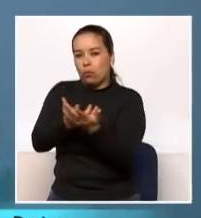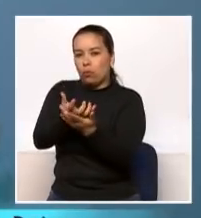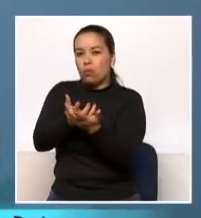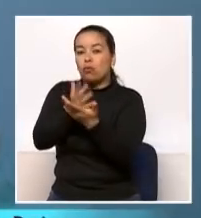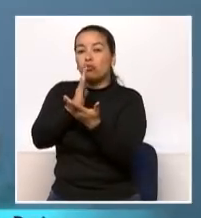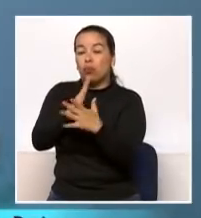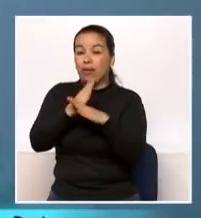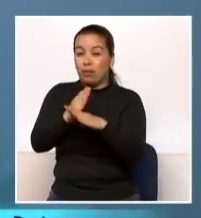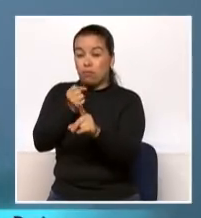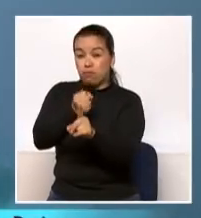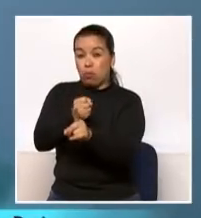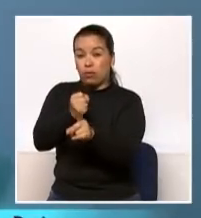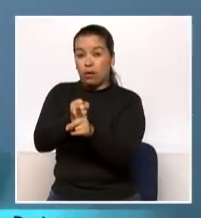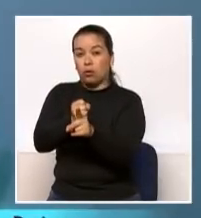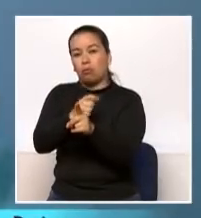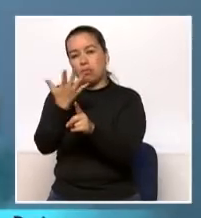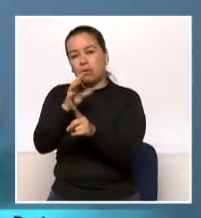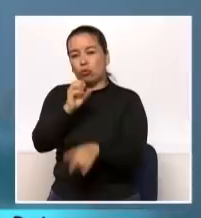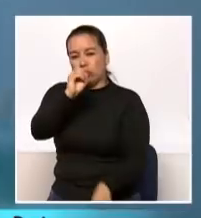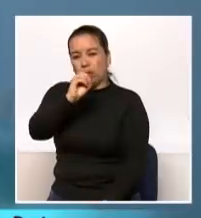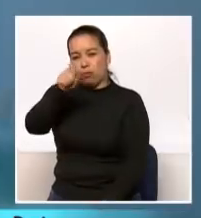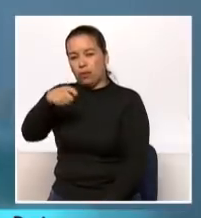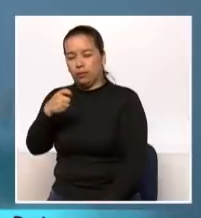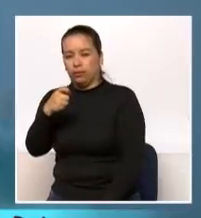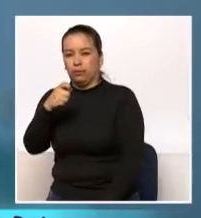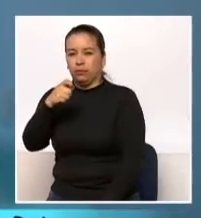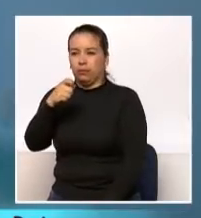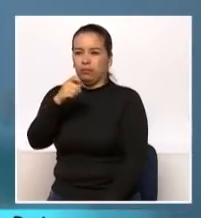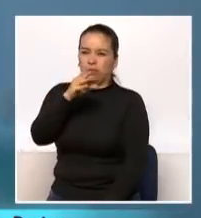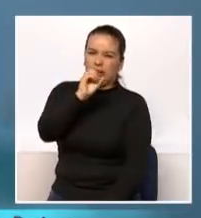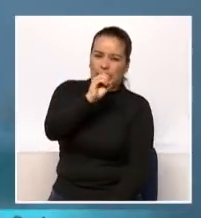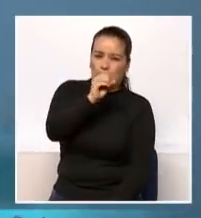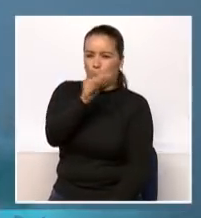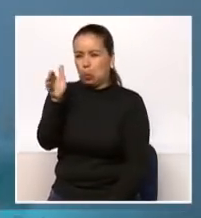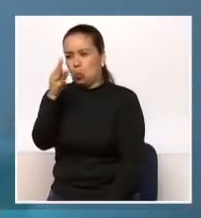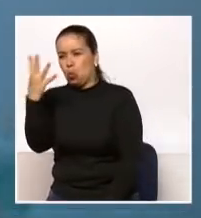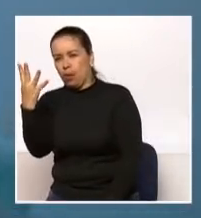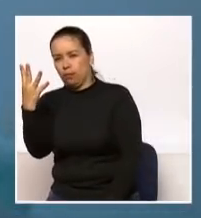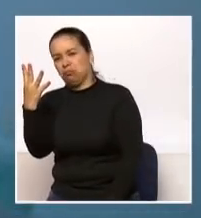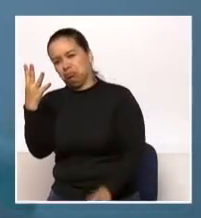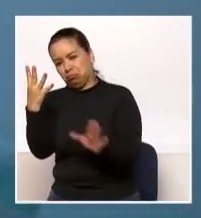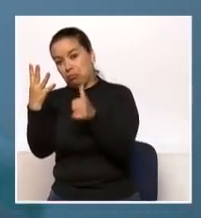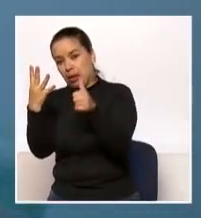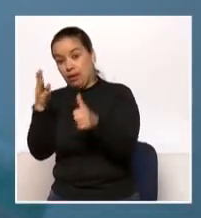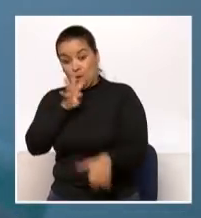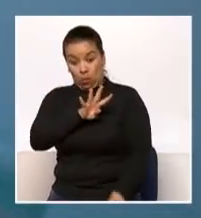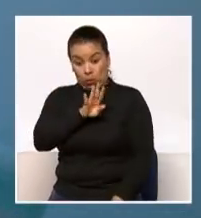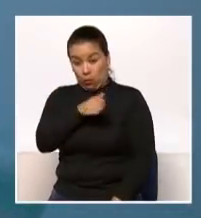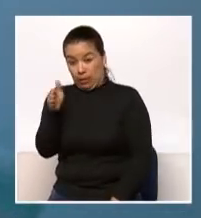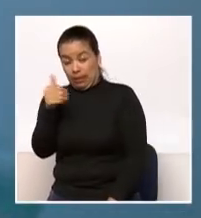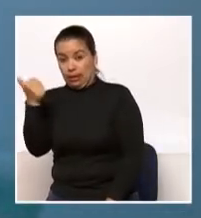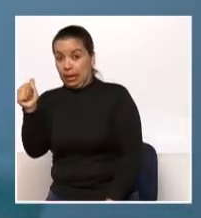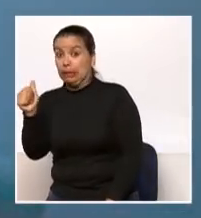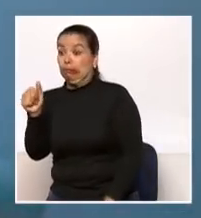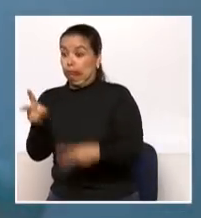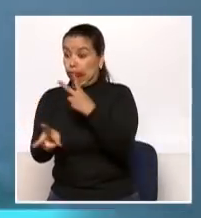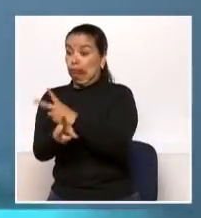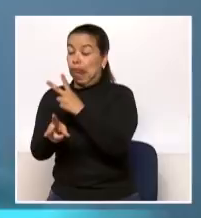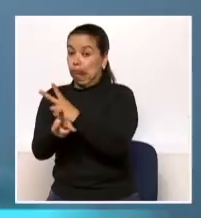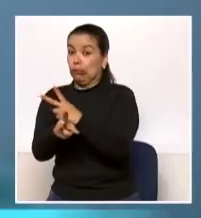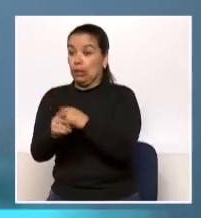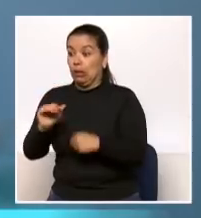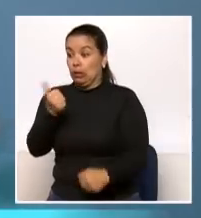prostático usualmente tiene que estar entre 0 y 4, si está más entre 4 y 10, pues obviamente es de peligro, y si está por encima